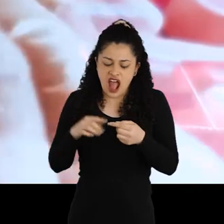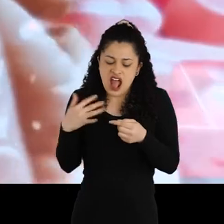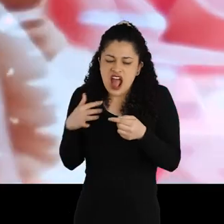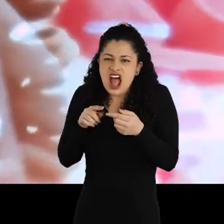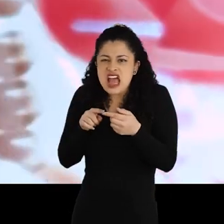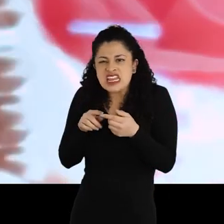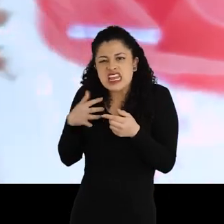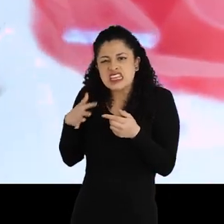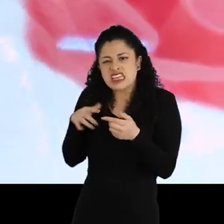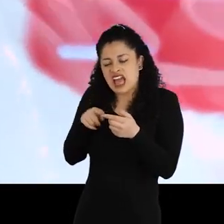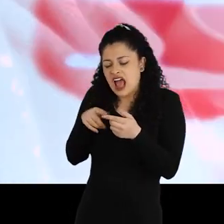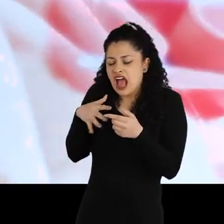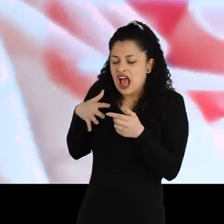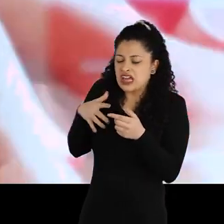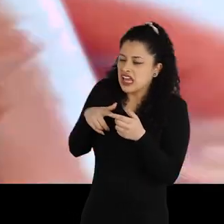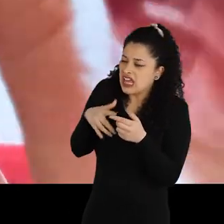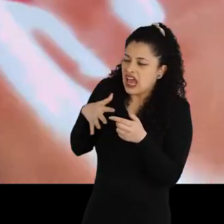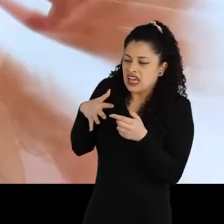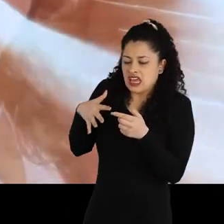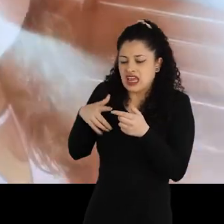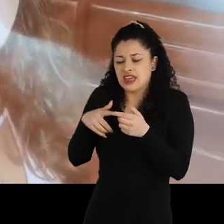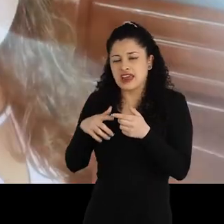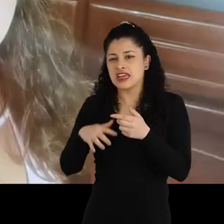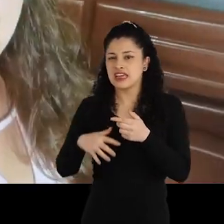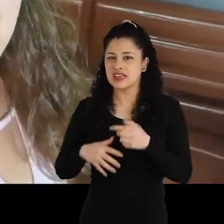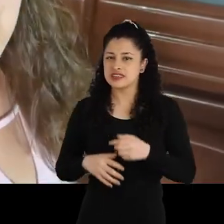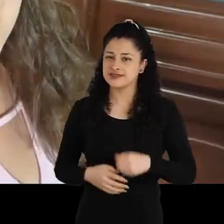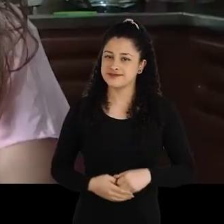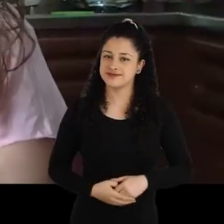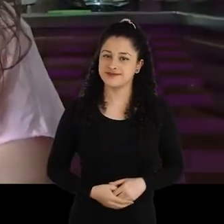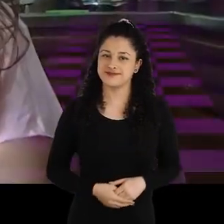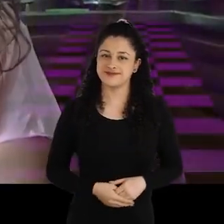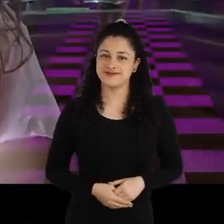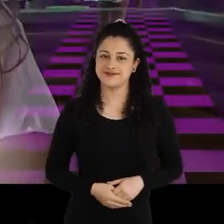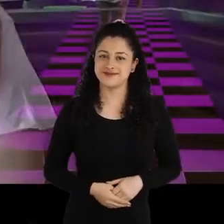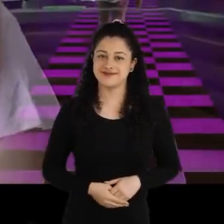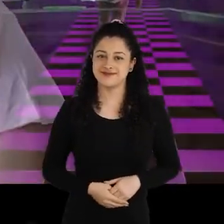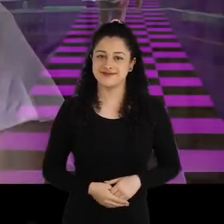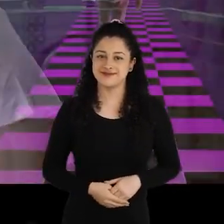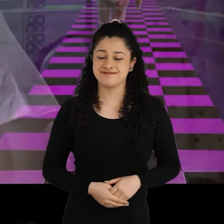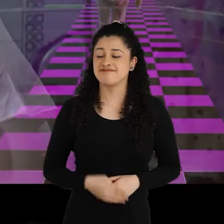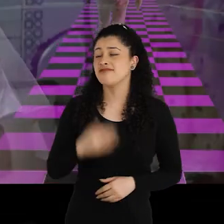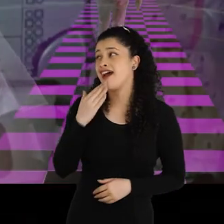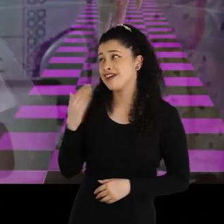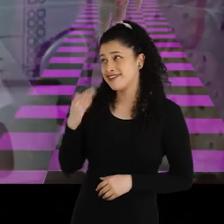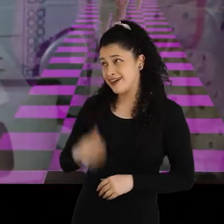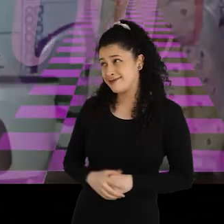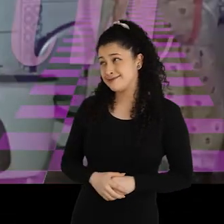gracias.